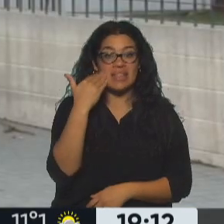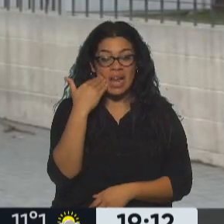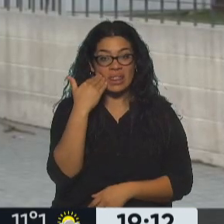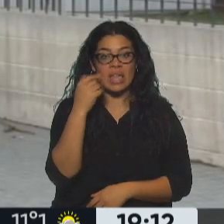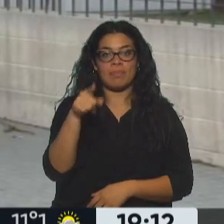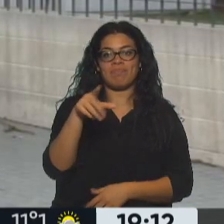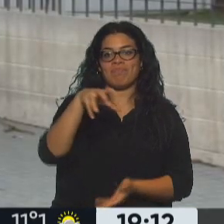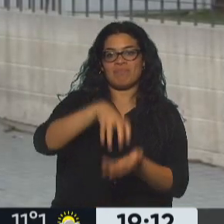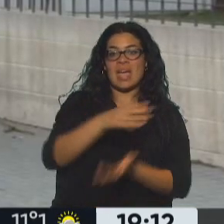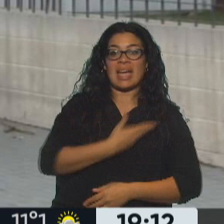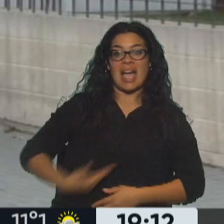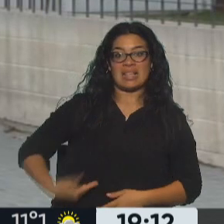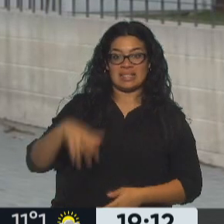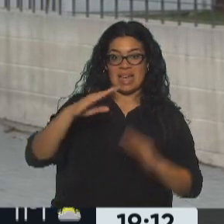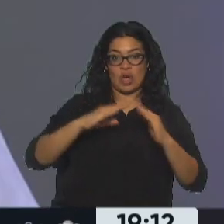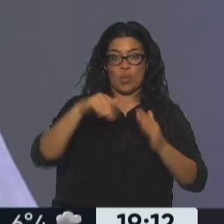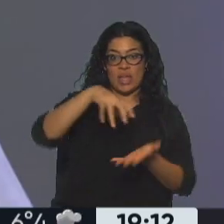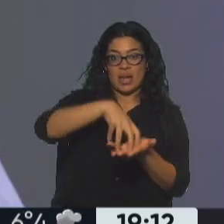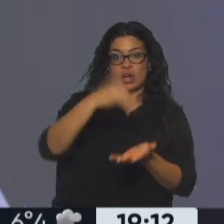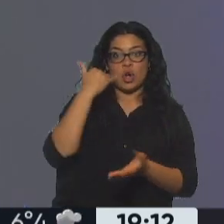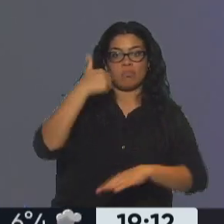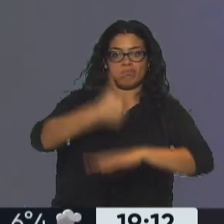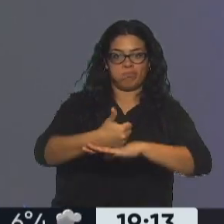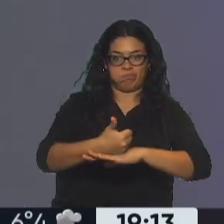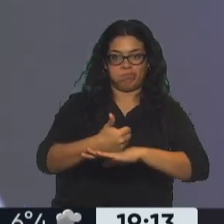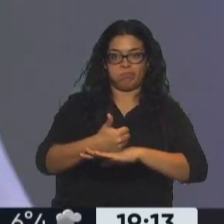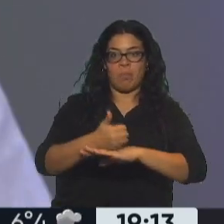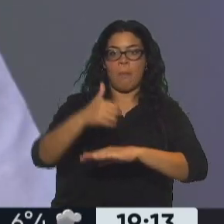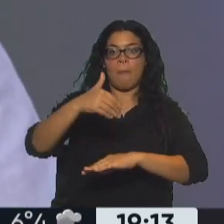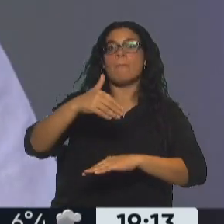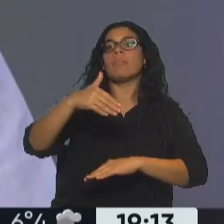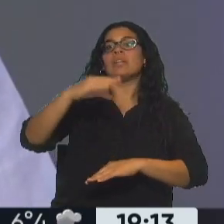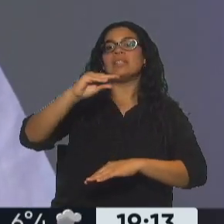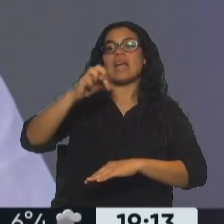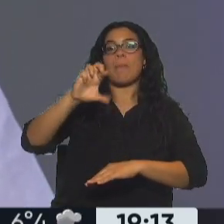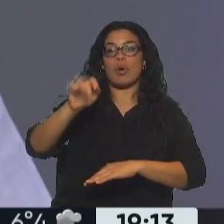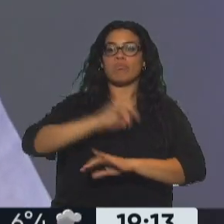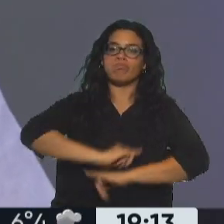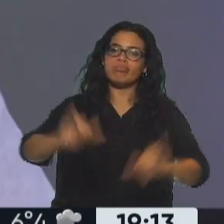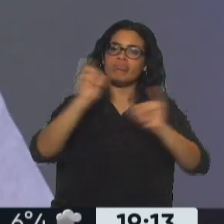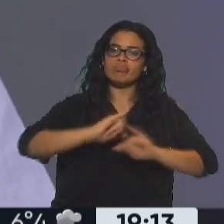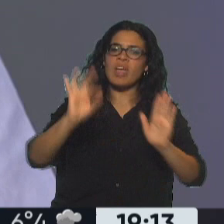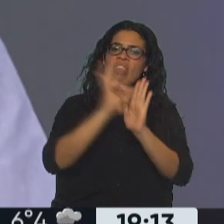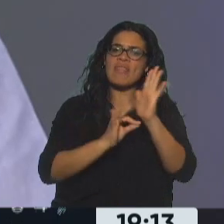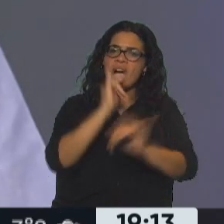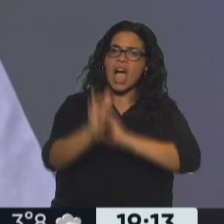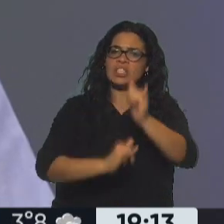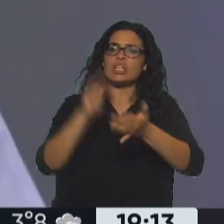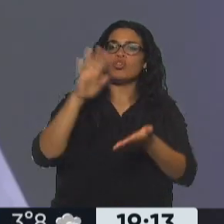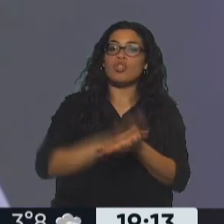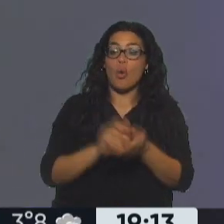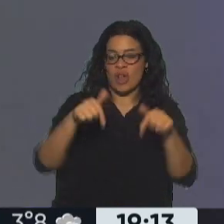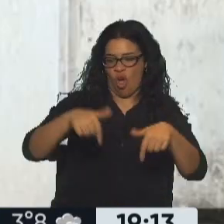de Gobierno el vocero de la gobernación, hablamos de Juan Manuel Chapo, quien dio detalles importantes de lo que fue